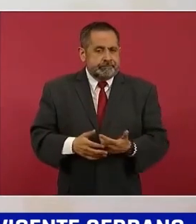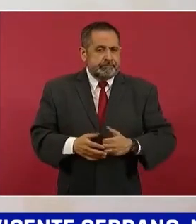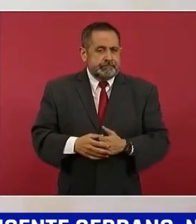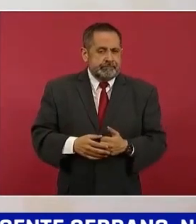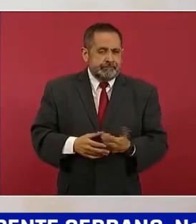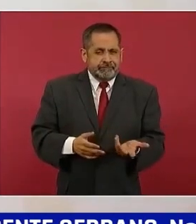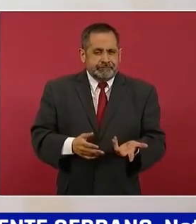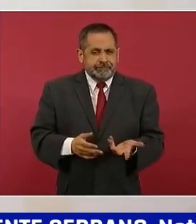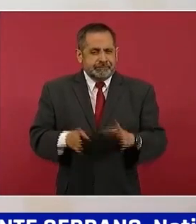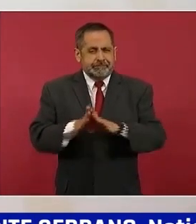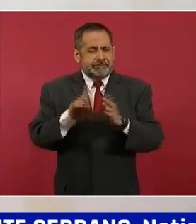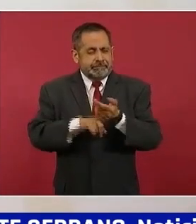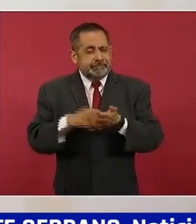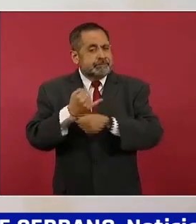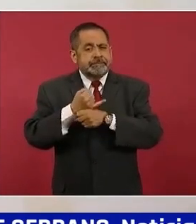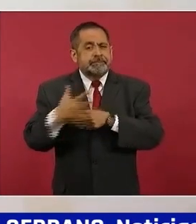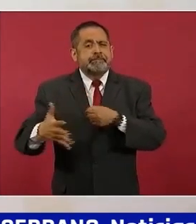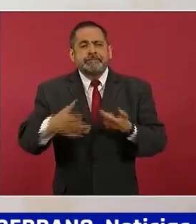esté